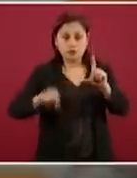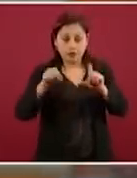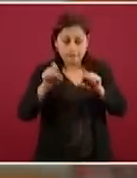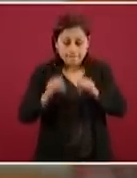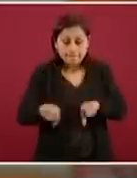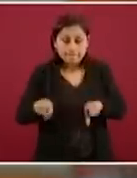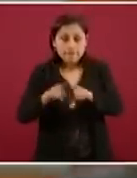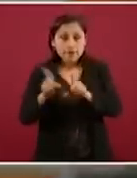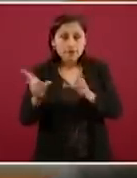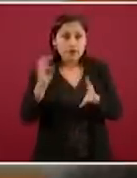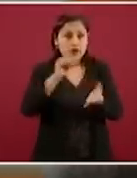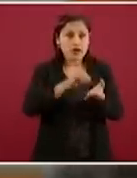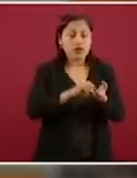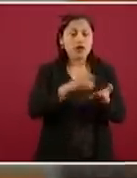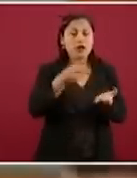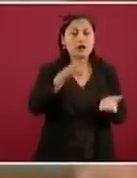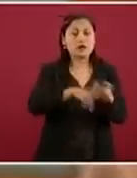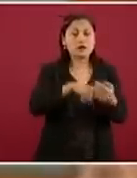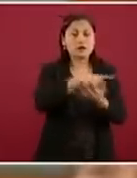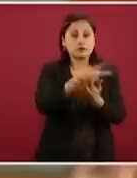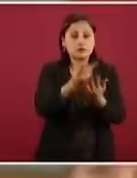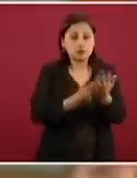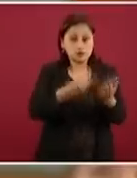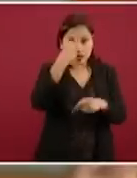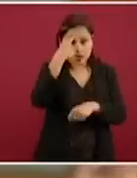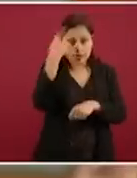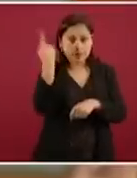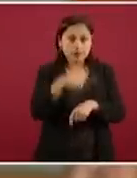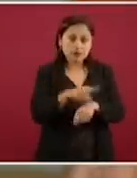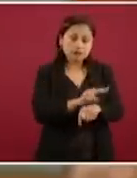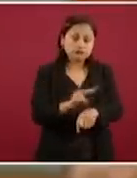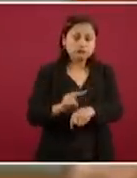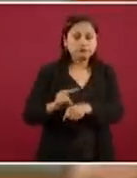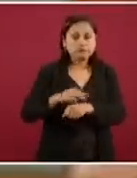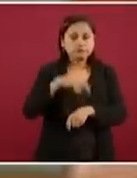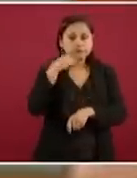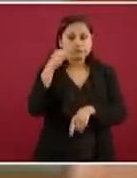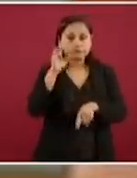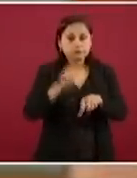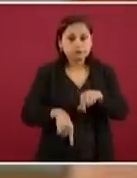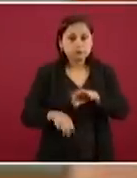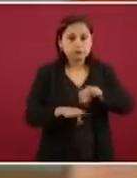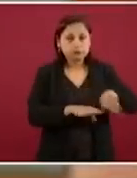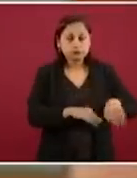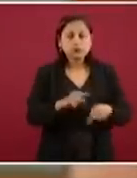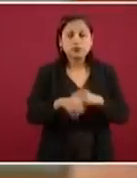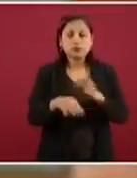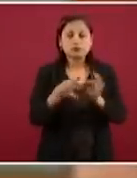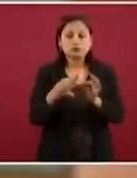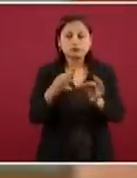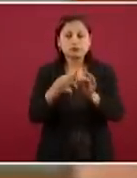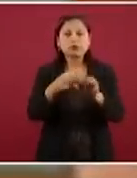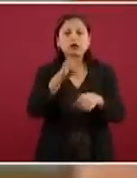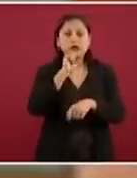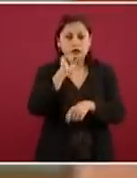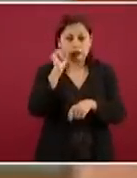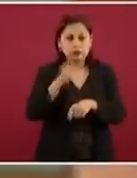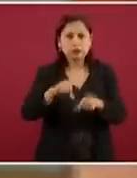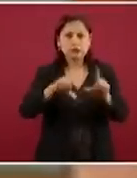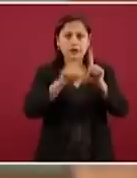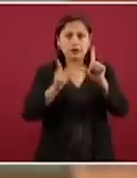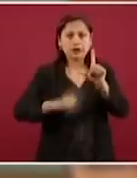programas para pues que sean eficientes, que se evite la corrupción y bueno, la cuestión del desarrollo social de todo el país y claro,